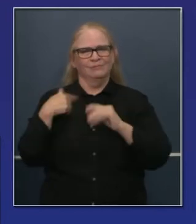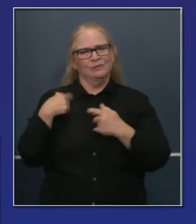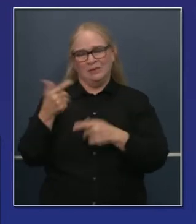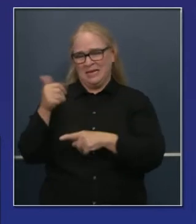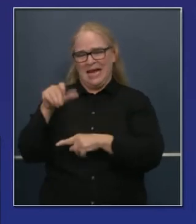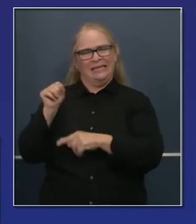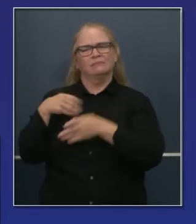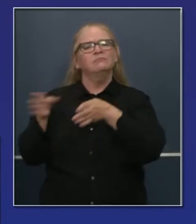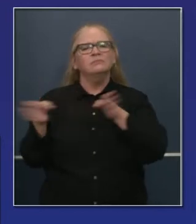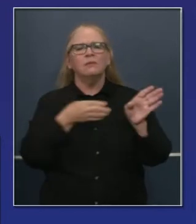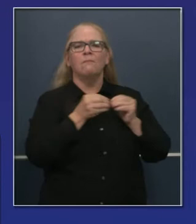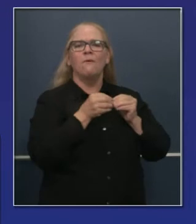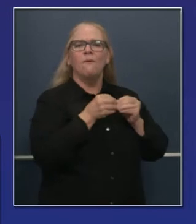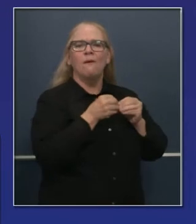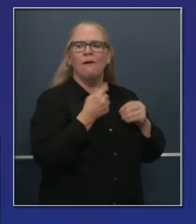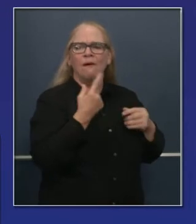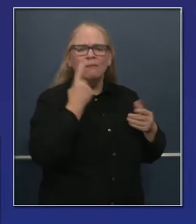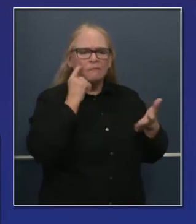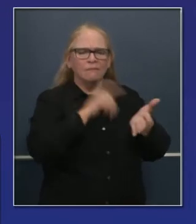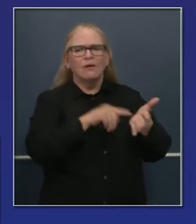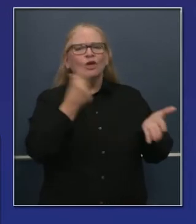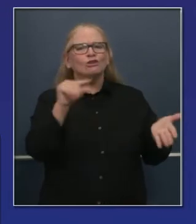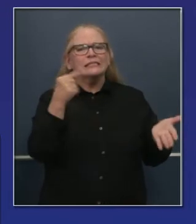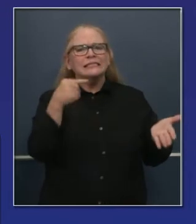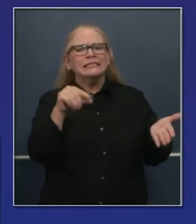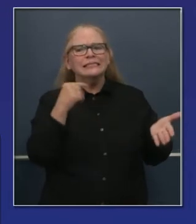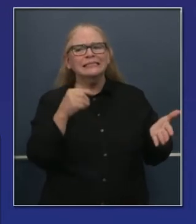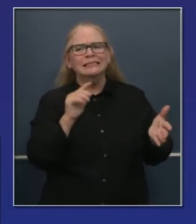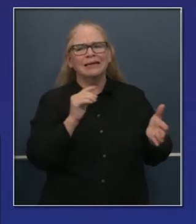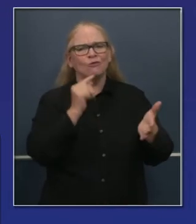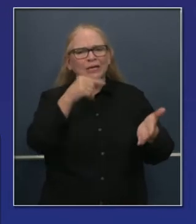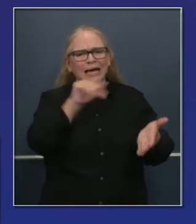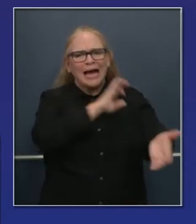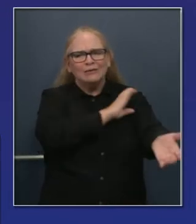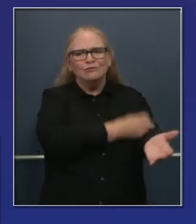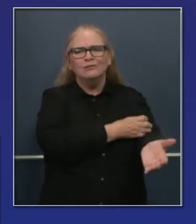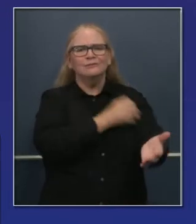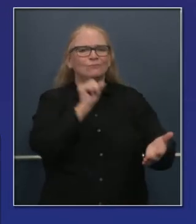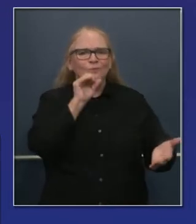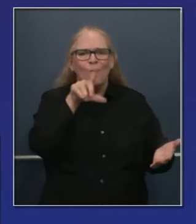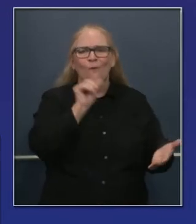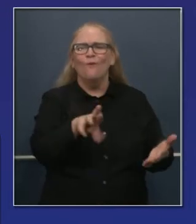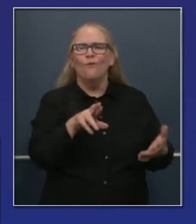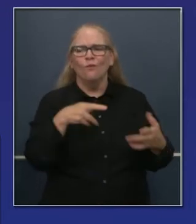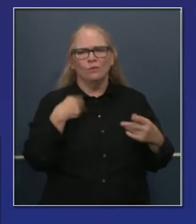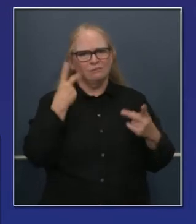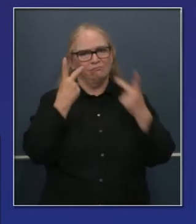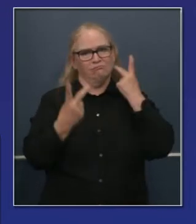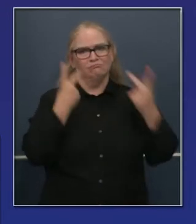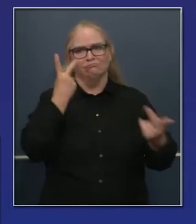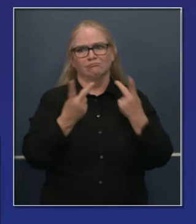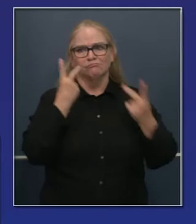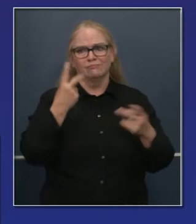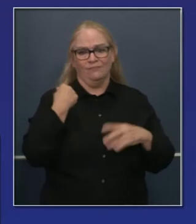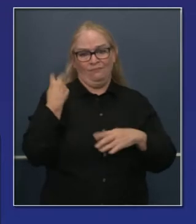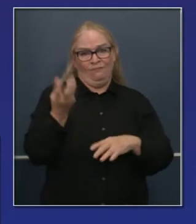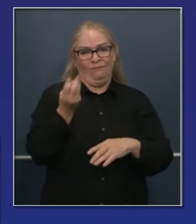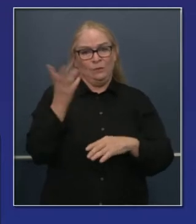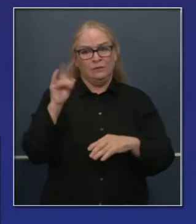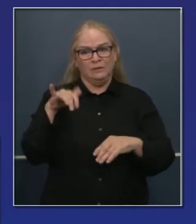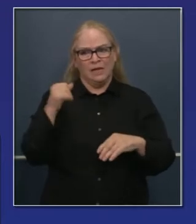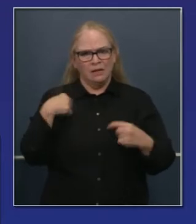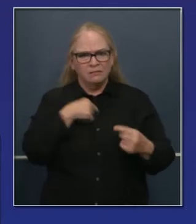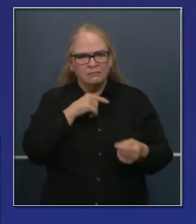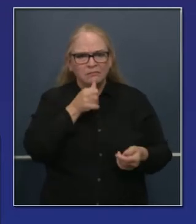necesidad de tener más seguro la necesidad de reconocer que ha habido por definición por lo que se ha